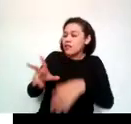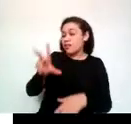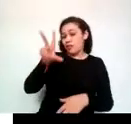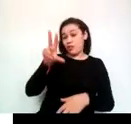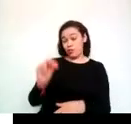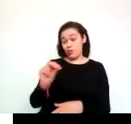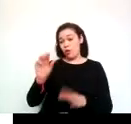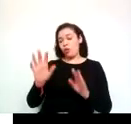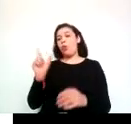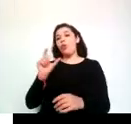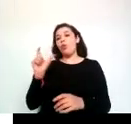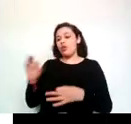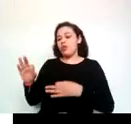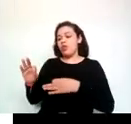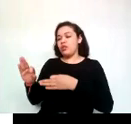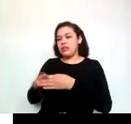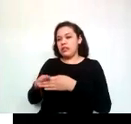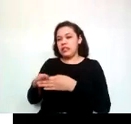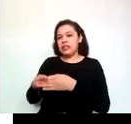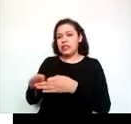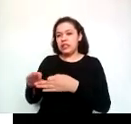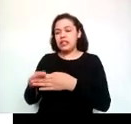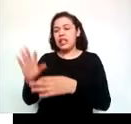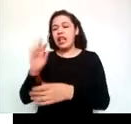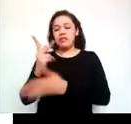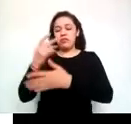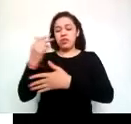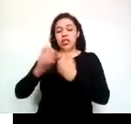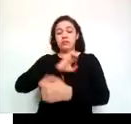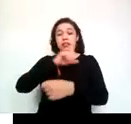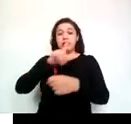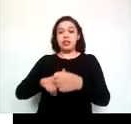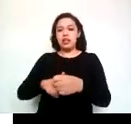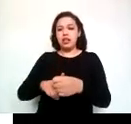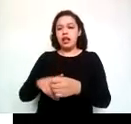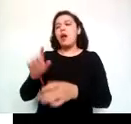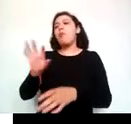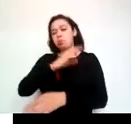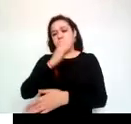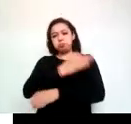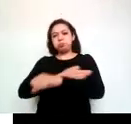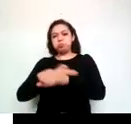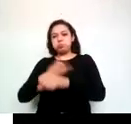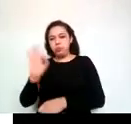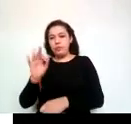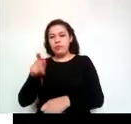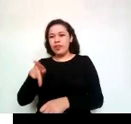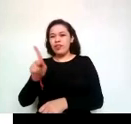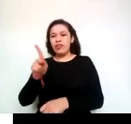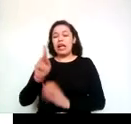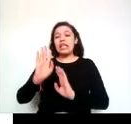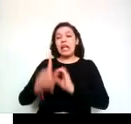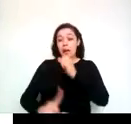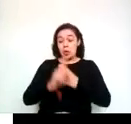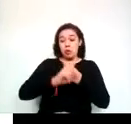trabajador salga tarde por algún proyecto especial o una situación extraordinaria. Esto es cuando se presenta de manera continua, cuando es todo